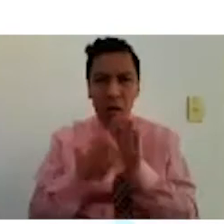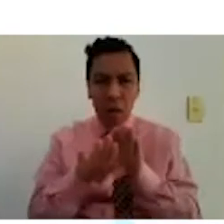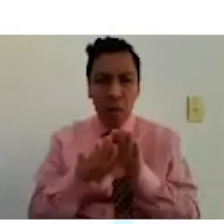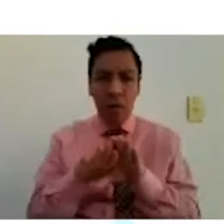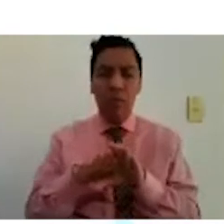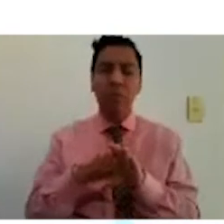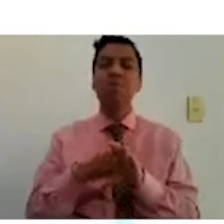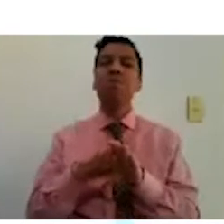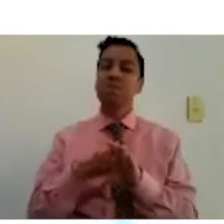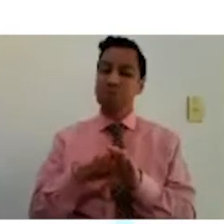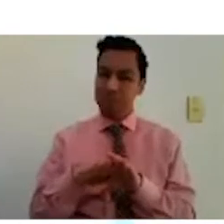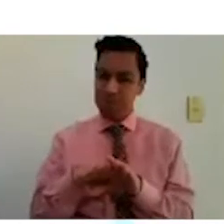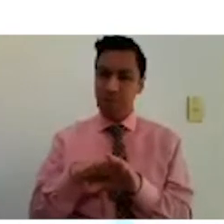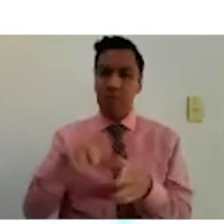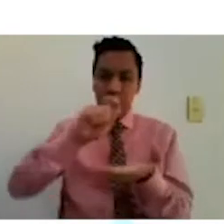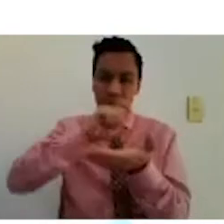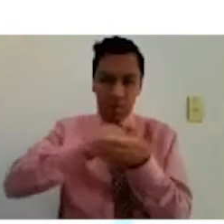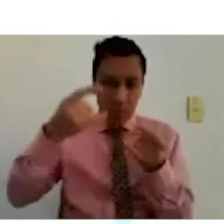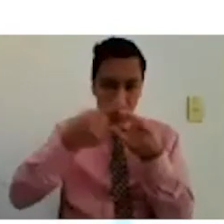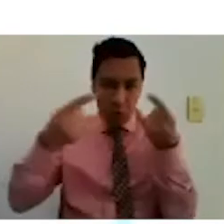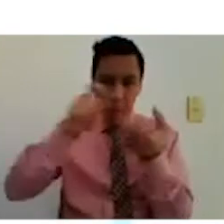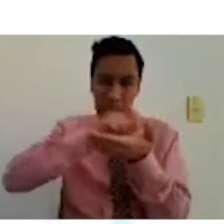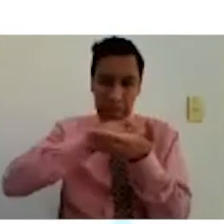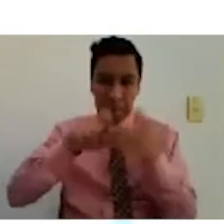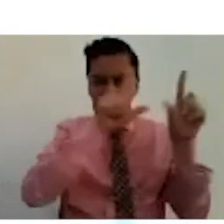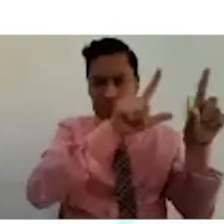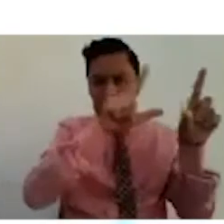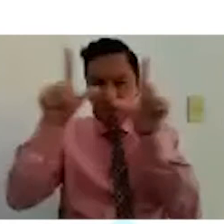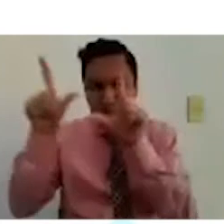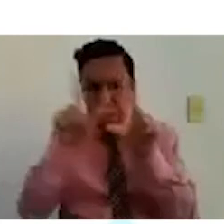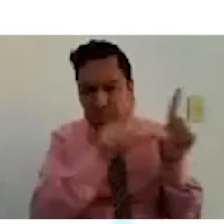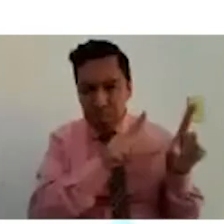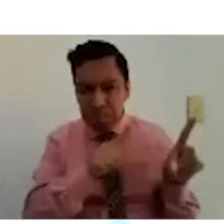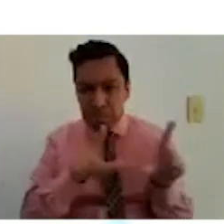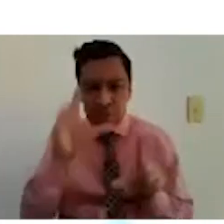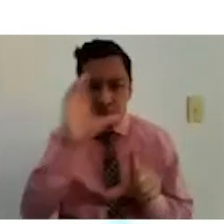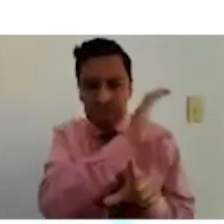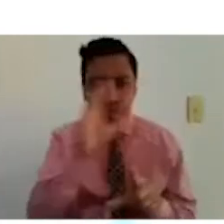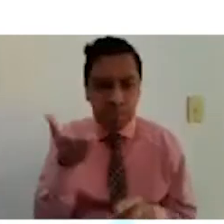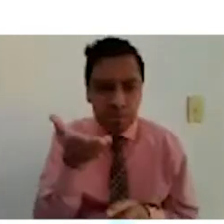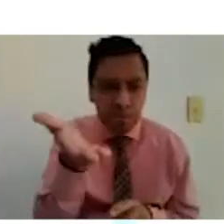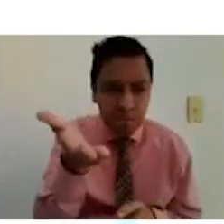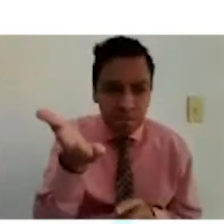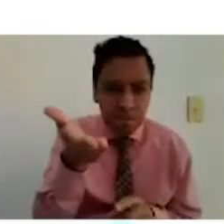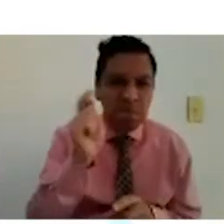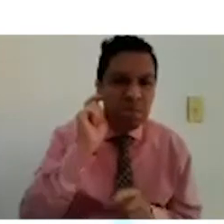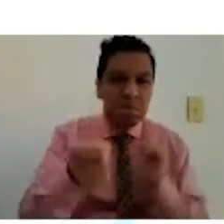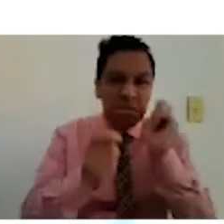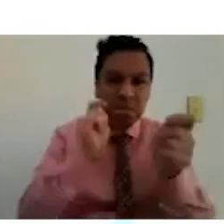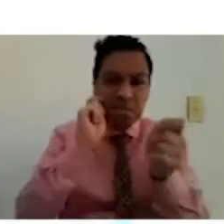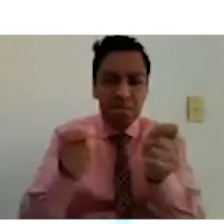de Anónimo Veneciano. Ahí tenemos varios recuadros o fotogramas de esta película. Son contemporáneas. Esta es